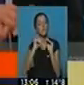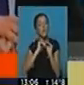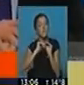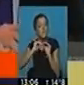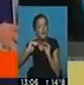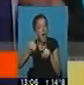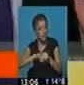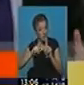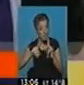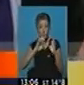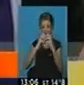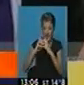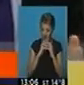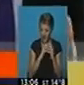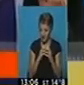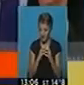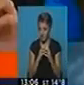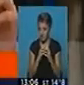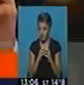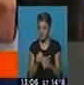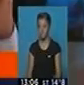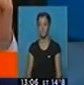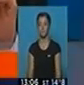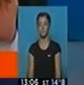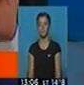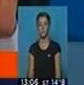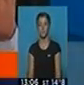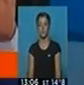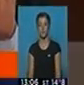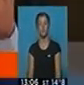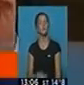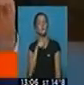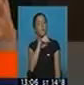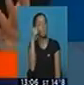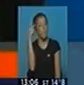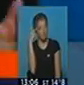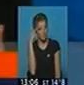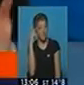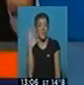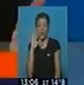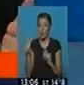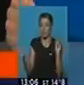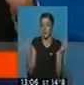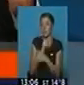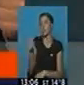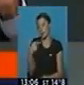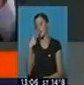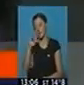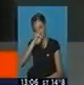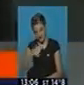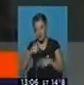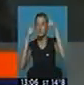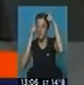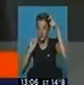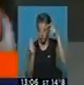caos caribeño que es Venezuela, digamos. ¿Te parece que algo sustancial cambió? Digo, uno puede decir, bueno, murió Chávez, el petróleo